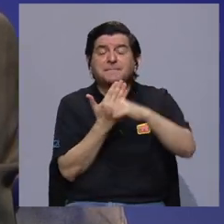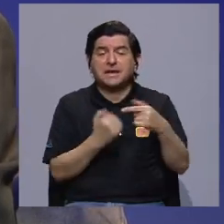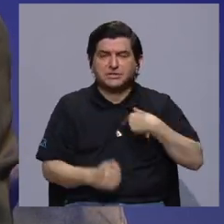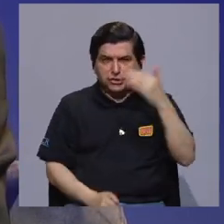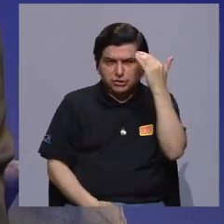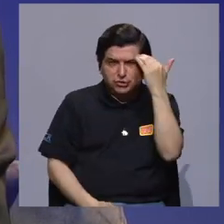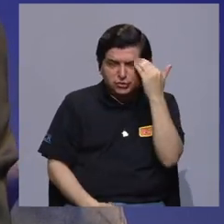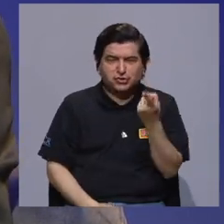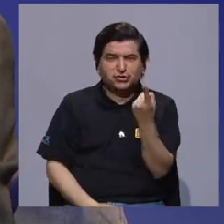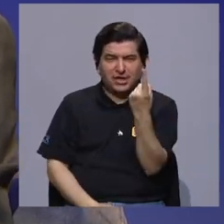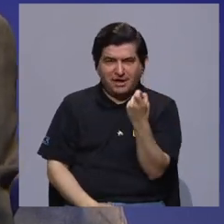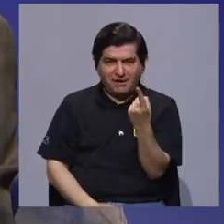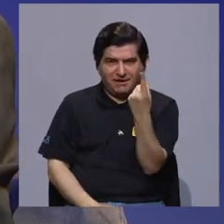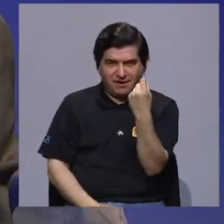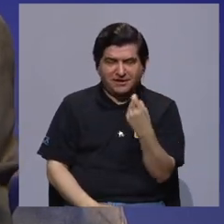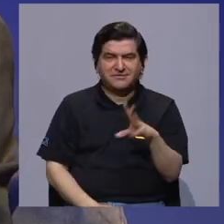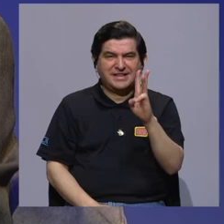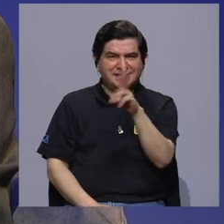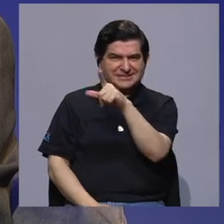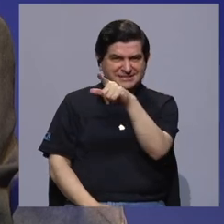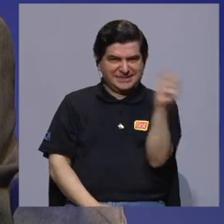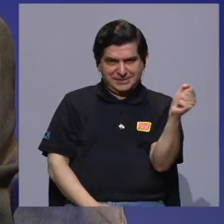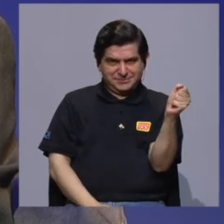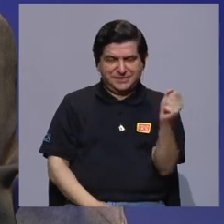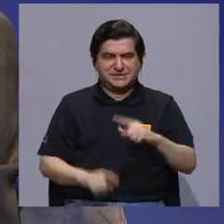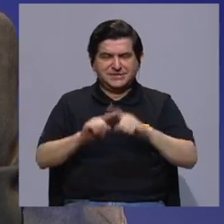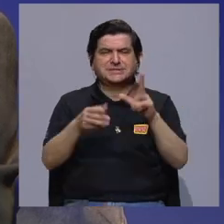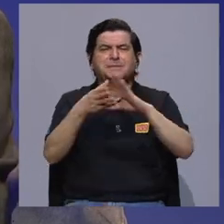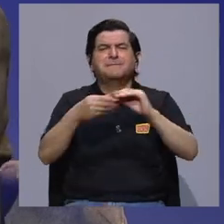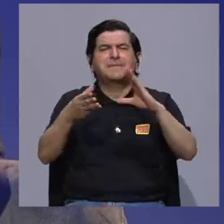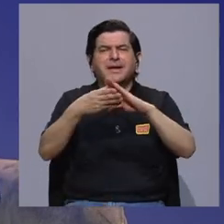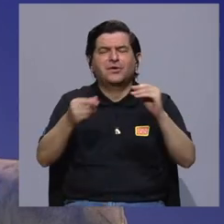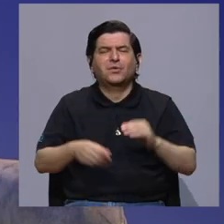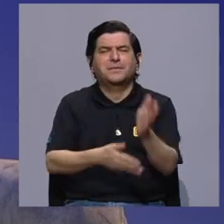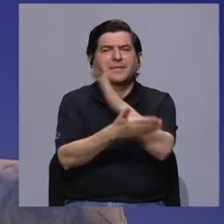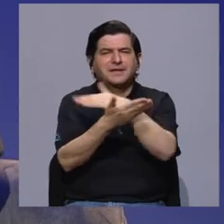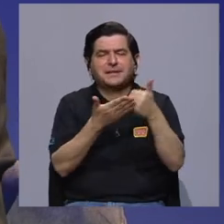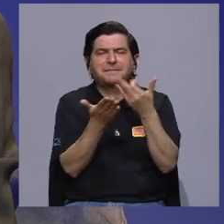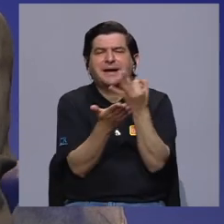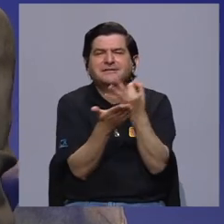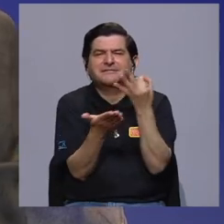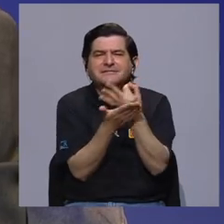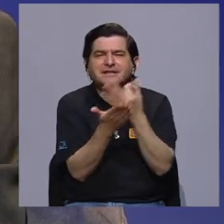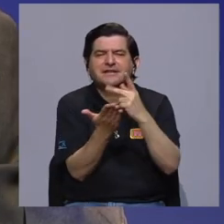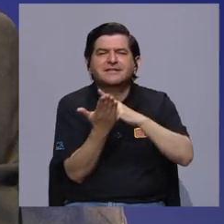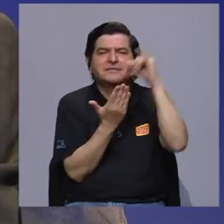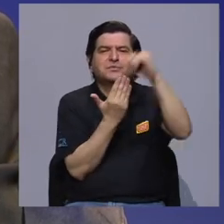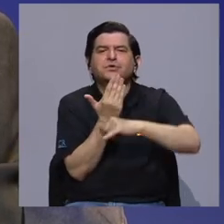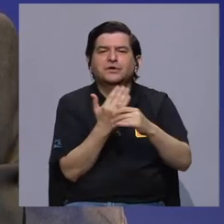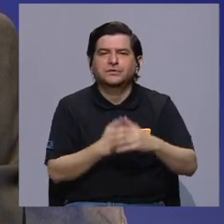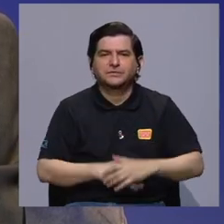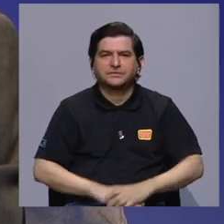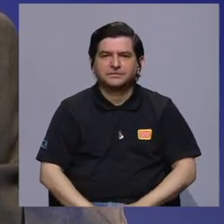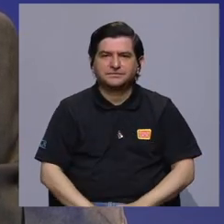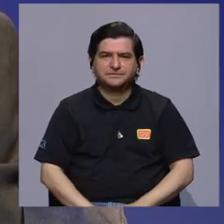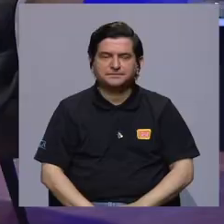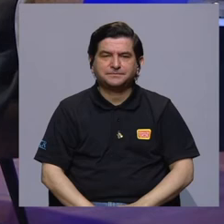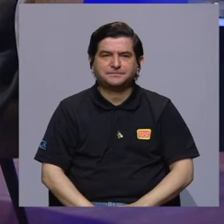este proyecto. Yo sé que les falta todavía 6 meses, pero coméntenos un poquito esa parte del financiamiento del proyecto.